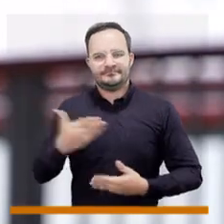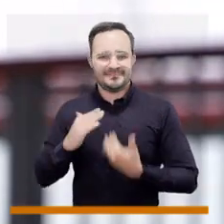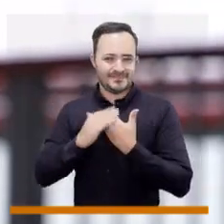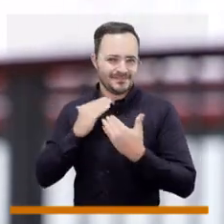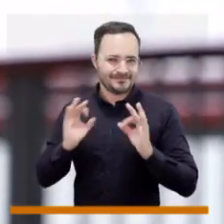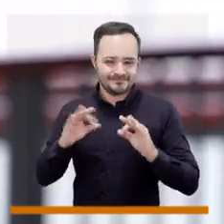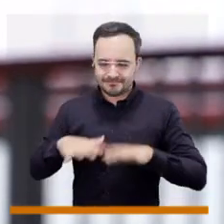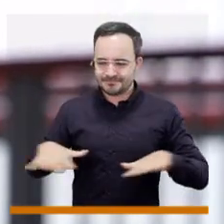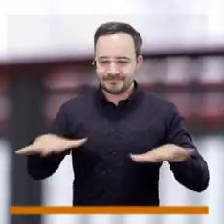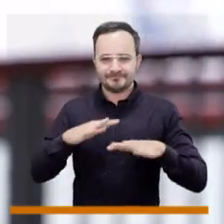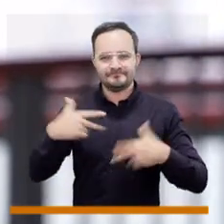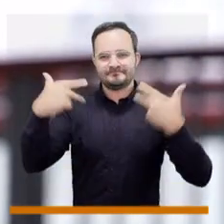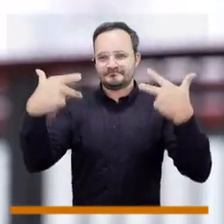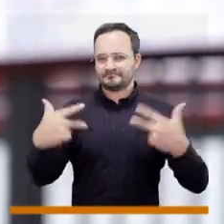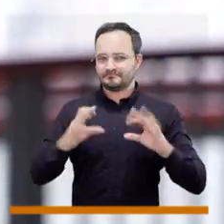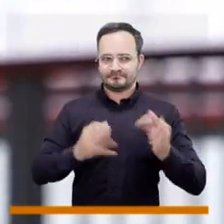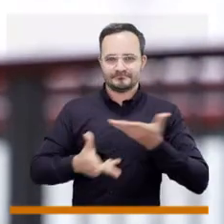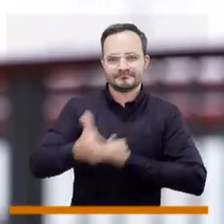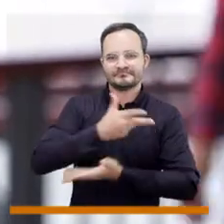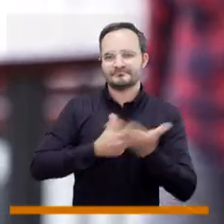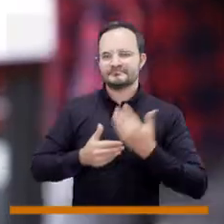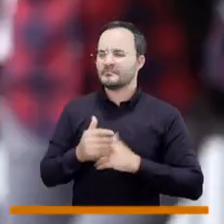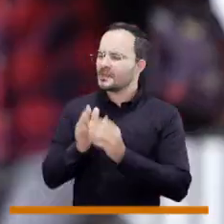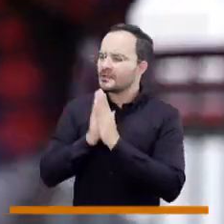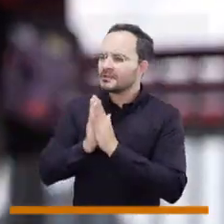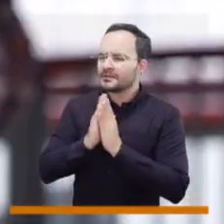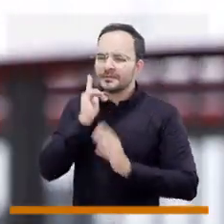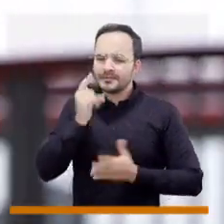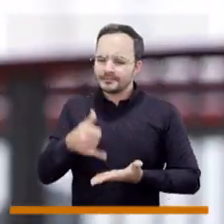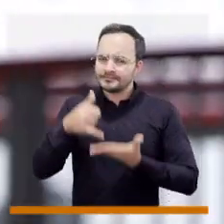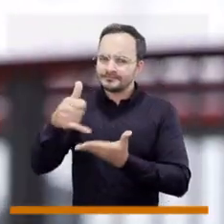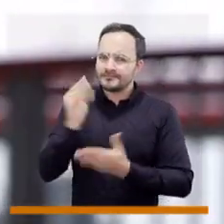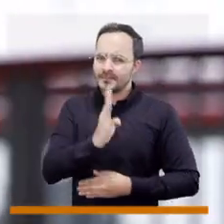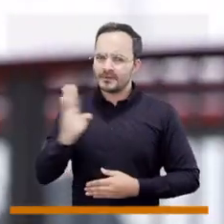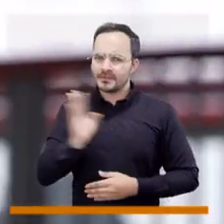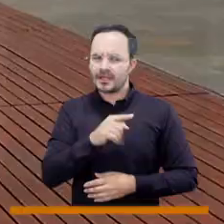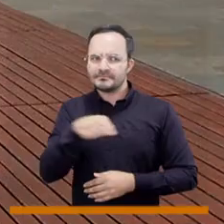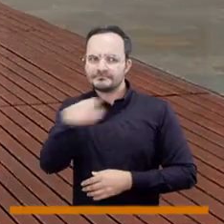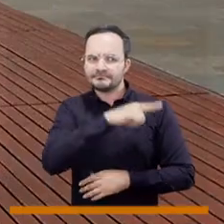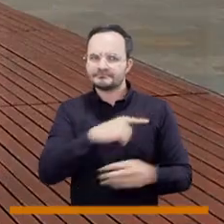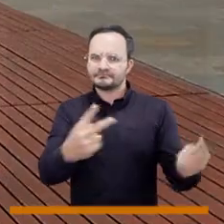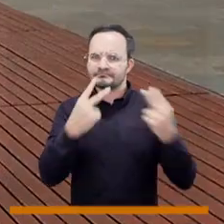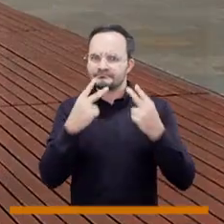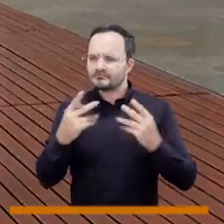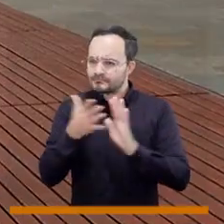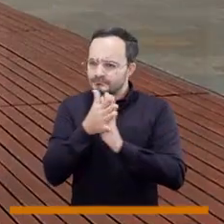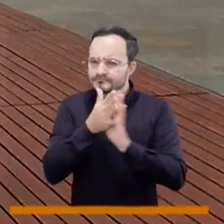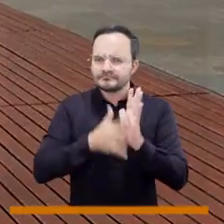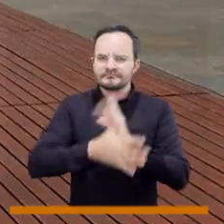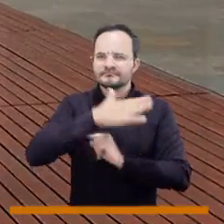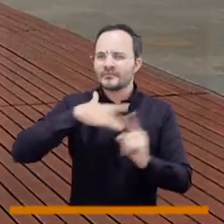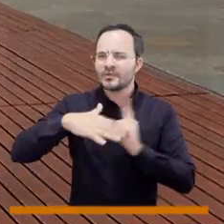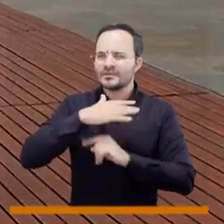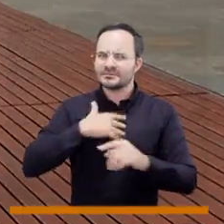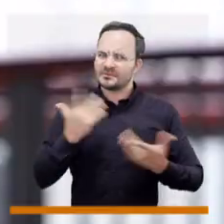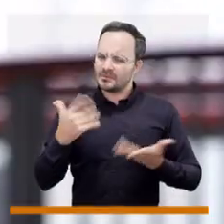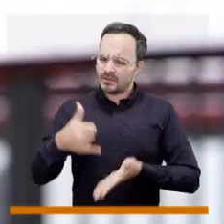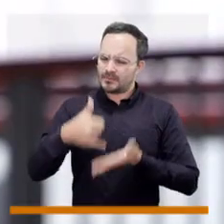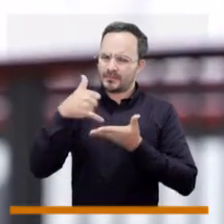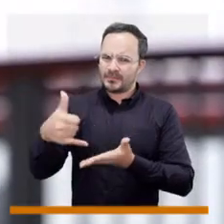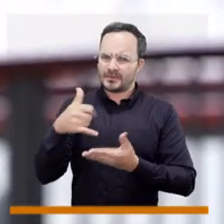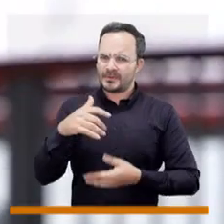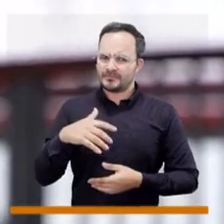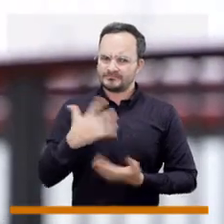contemos acerca de este premio de bibliotecas. Contémosle a nuestros televidentes